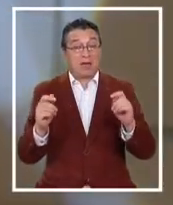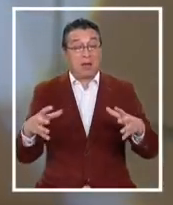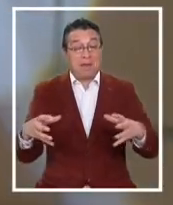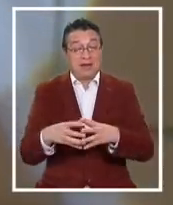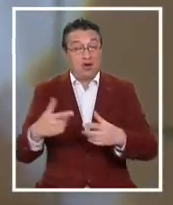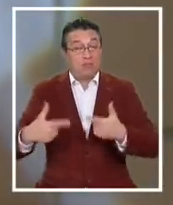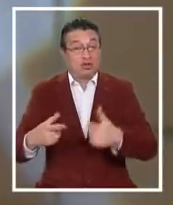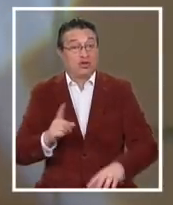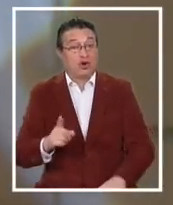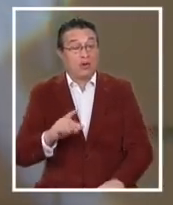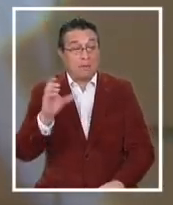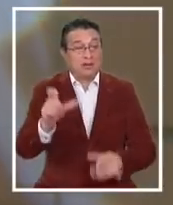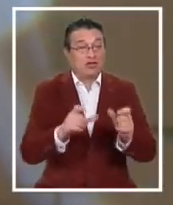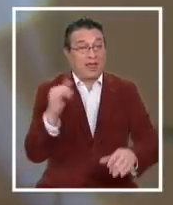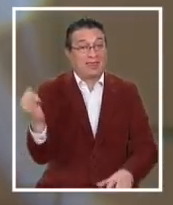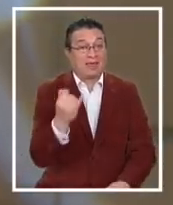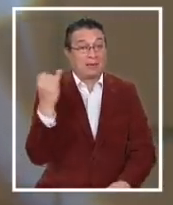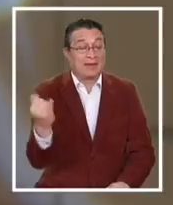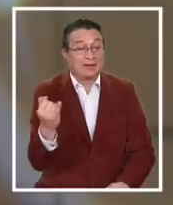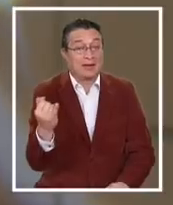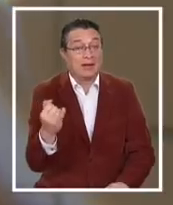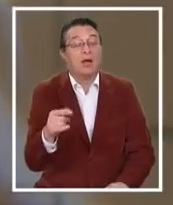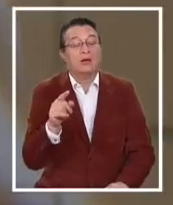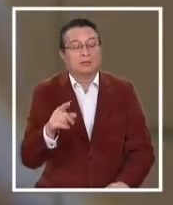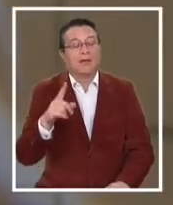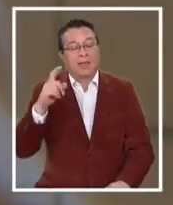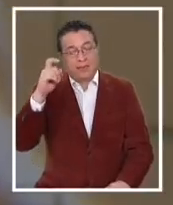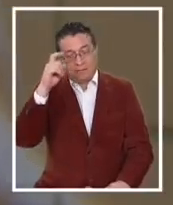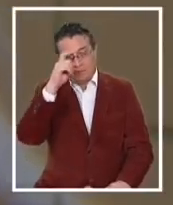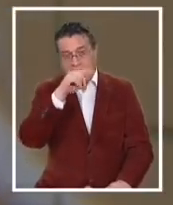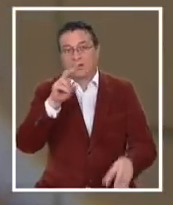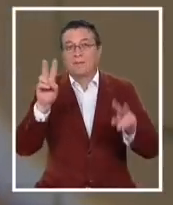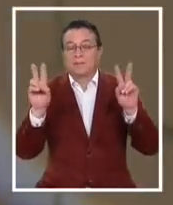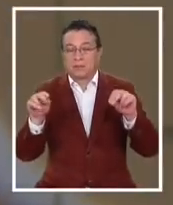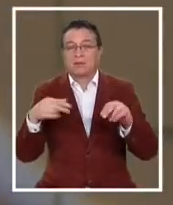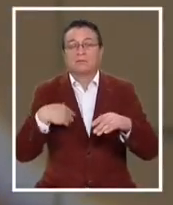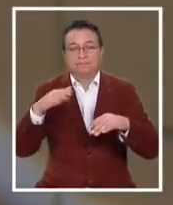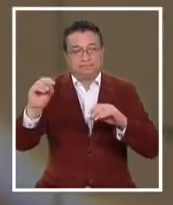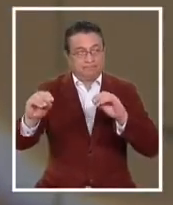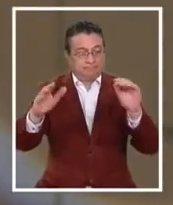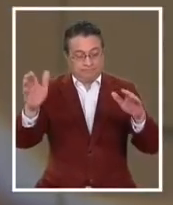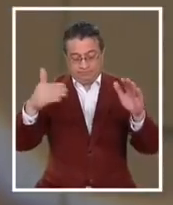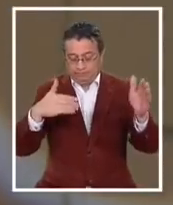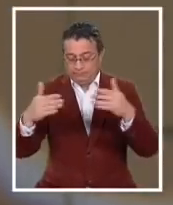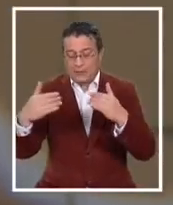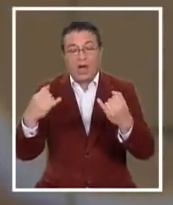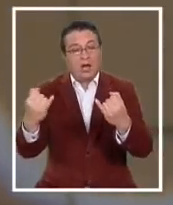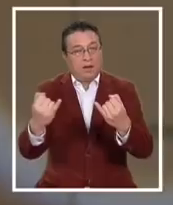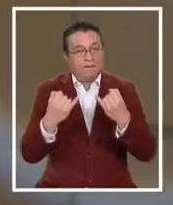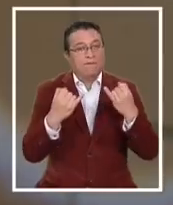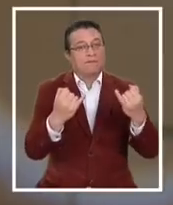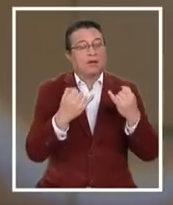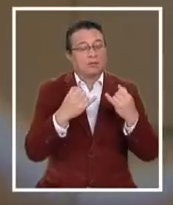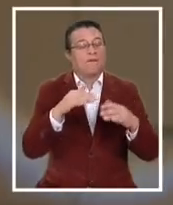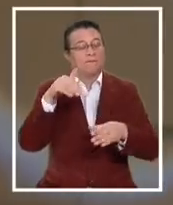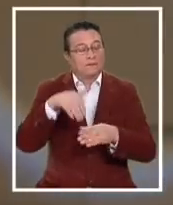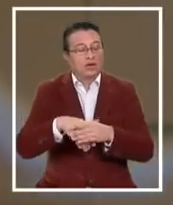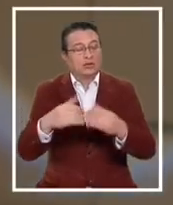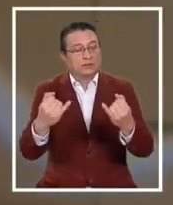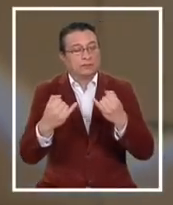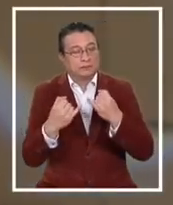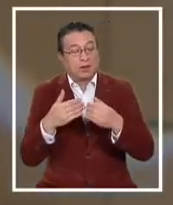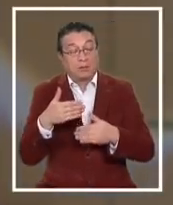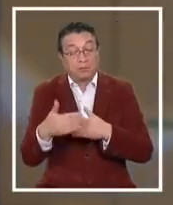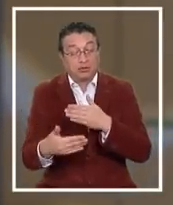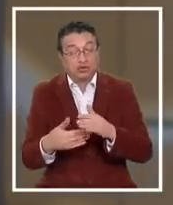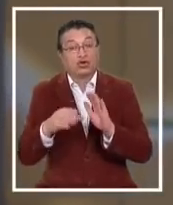partidos políticos, es gente independiente. Entonces, es un tema complicado, pero yo quiero invitar a la gente a que se informe, a que votemos informado, porque el proceso